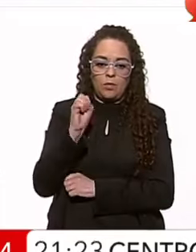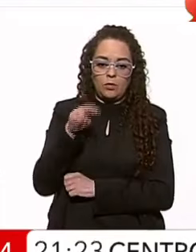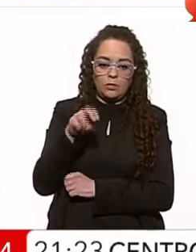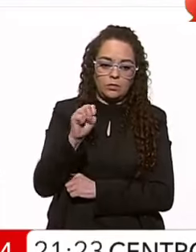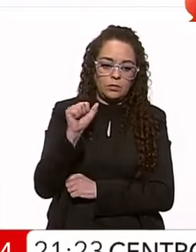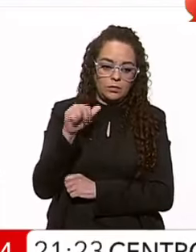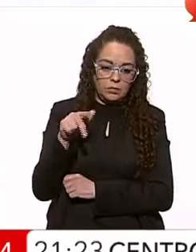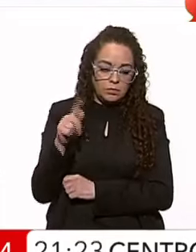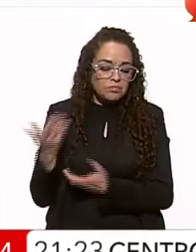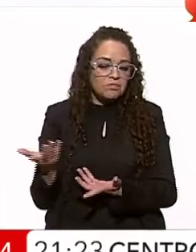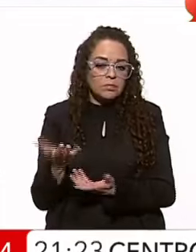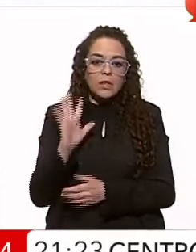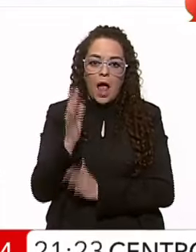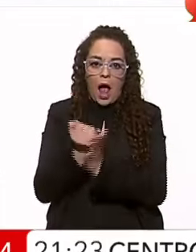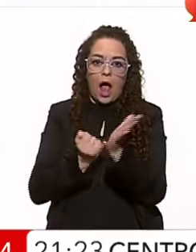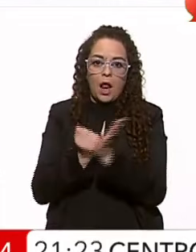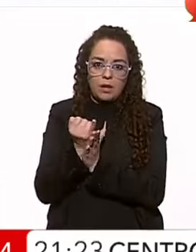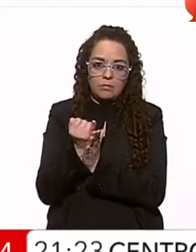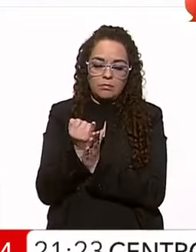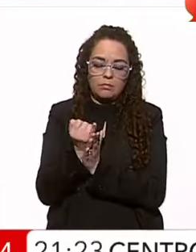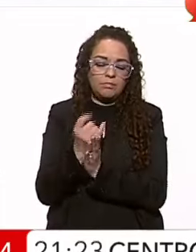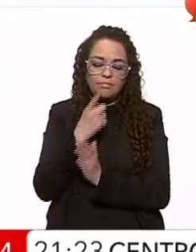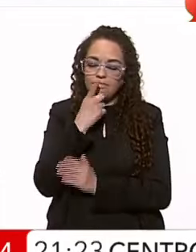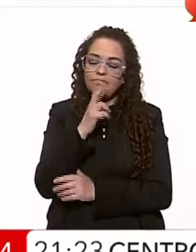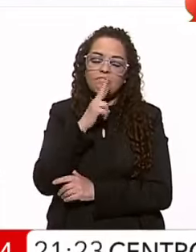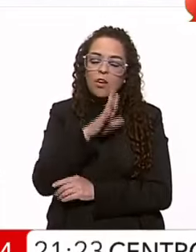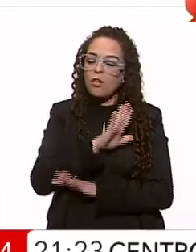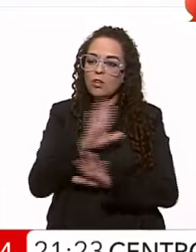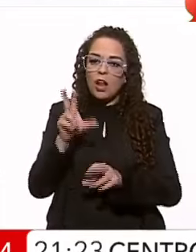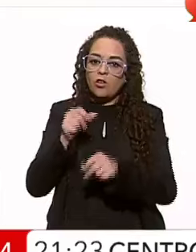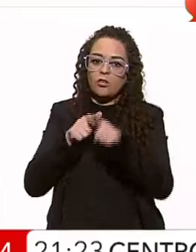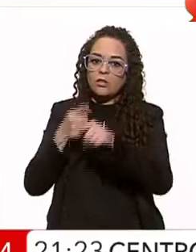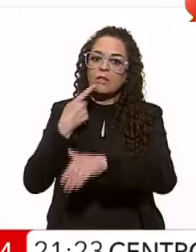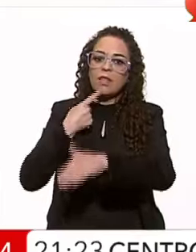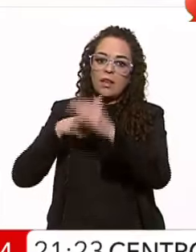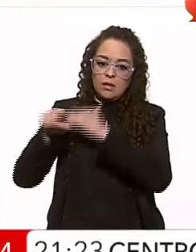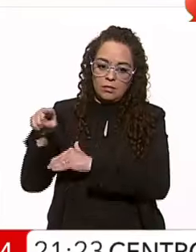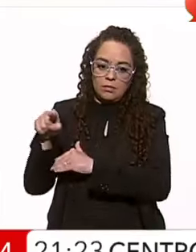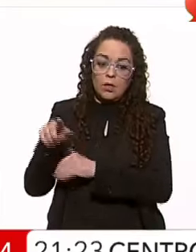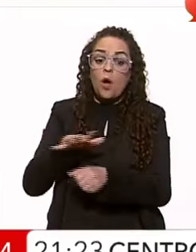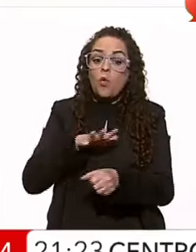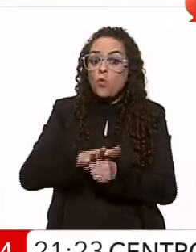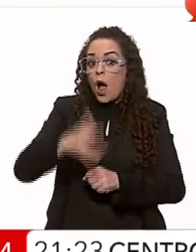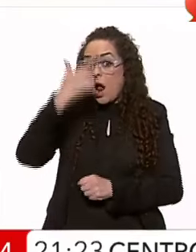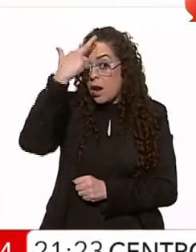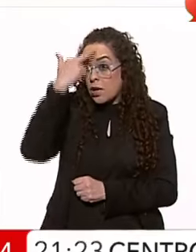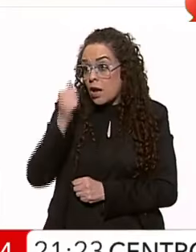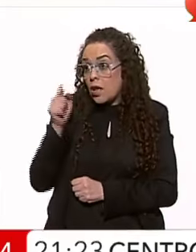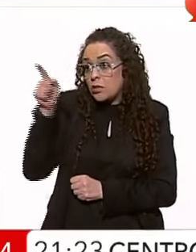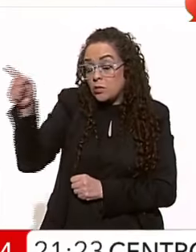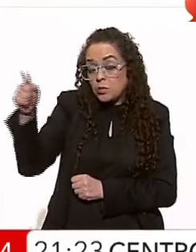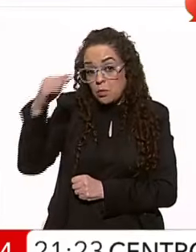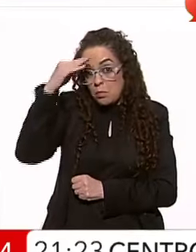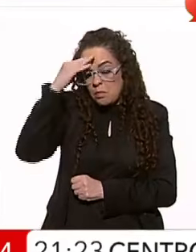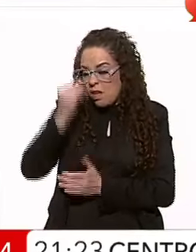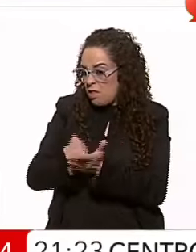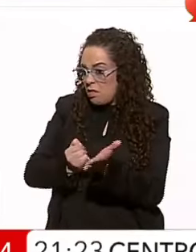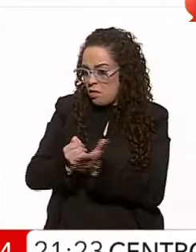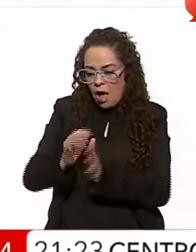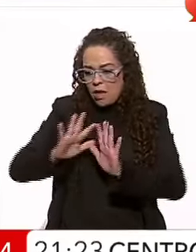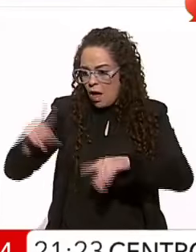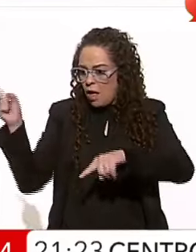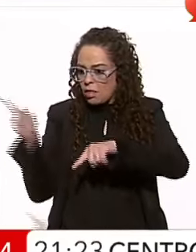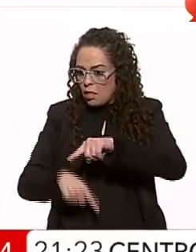tomado la decisión que ha adoptado. No conozco las razones de esa decisión, pero cualquiera que hayan